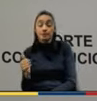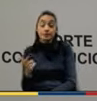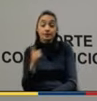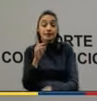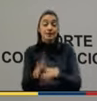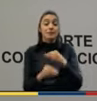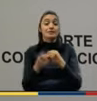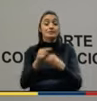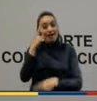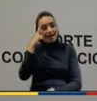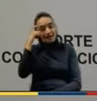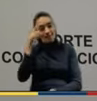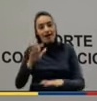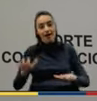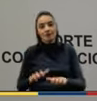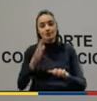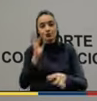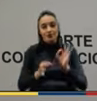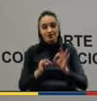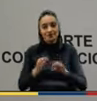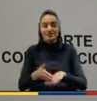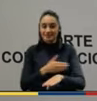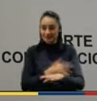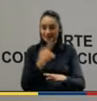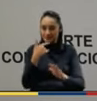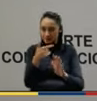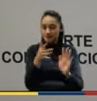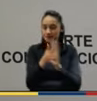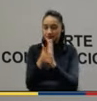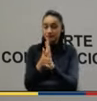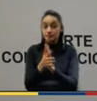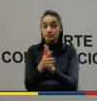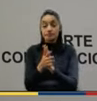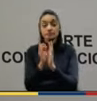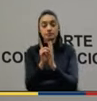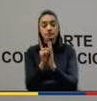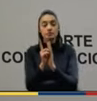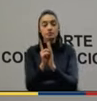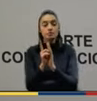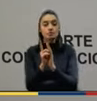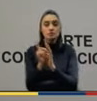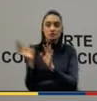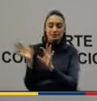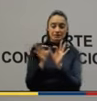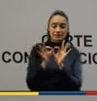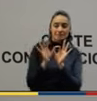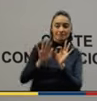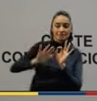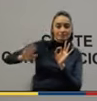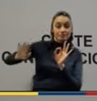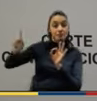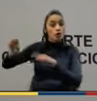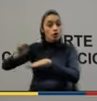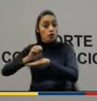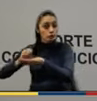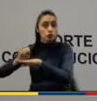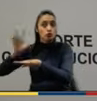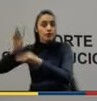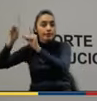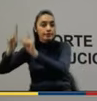riesgo del activismo judicial, como lo señalamos en nuestro estudio, incluso sin tener un carácter vinculante esas organizaciones o los pronunciamientos de